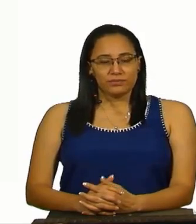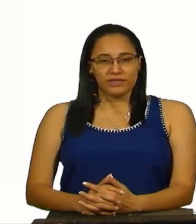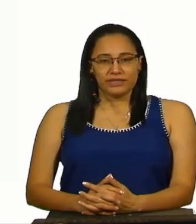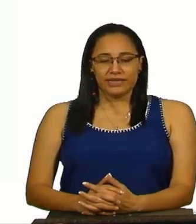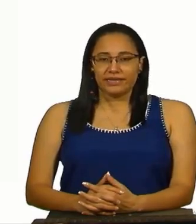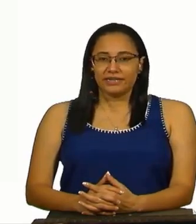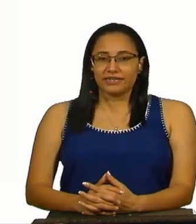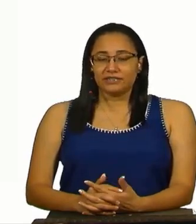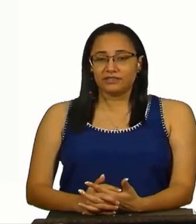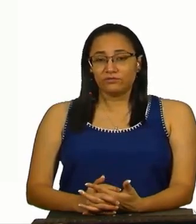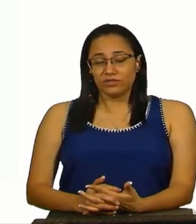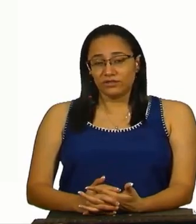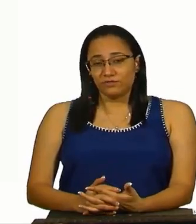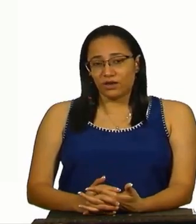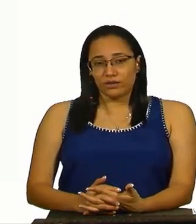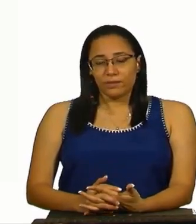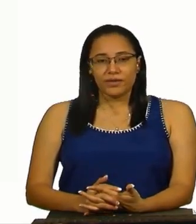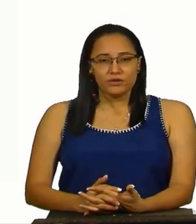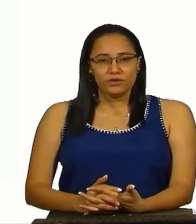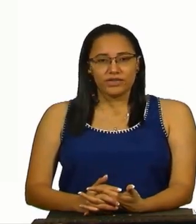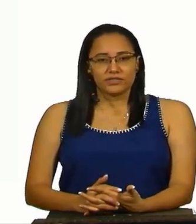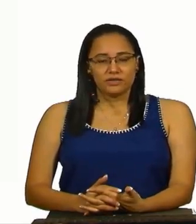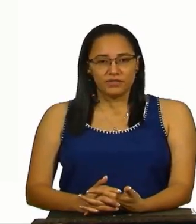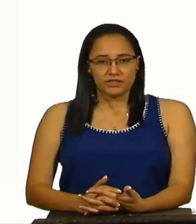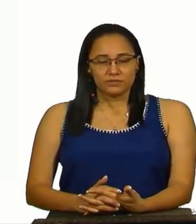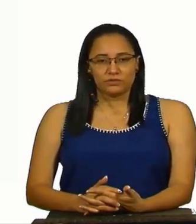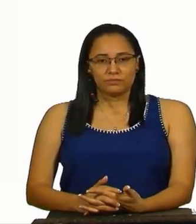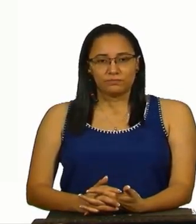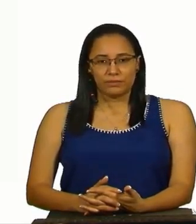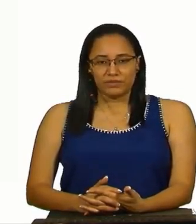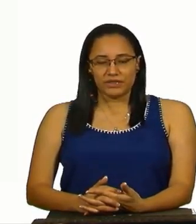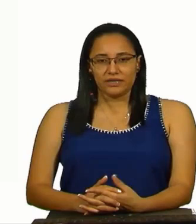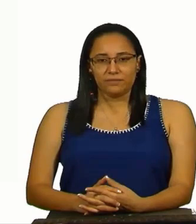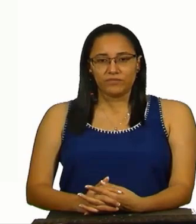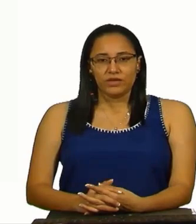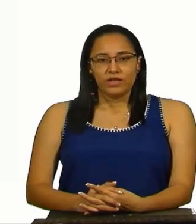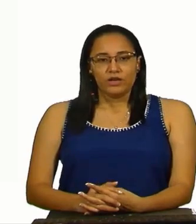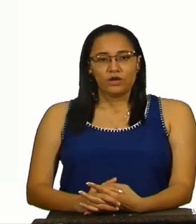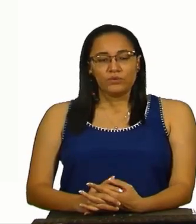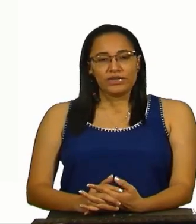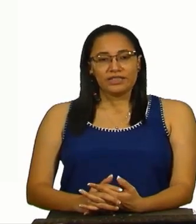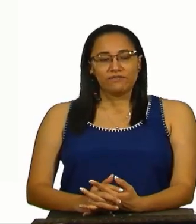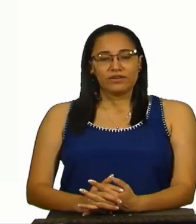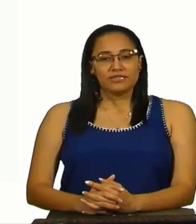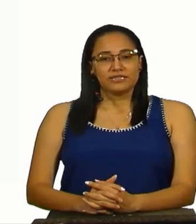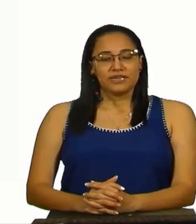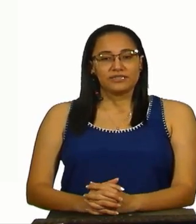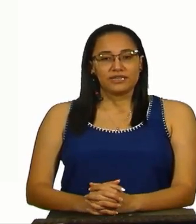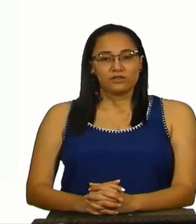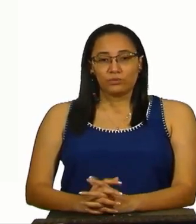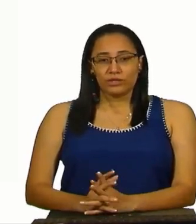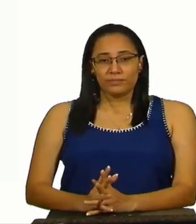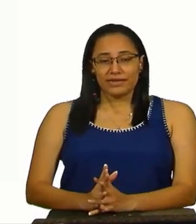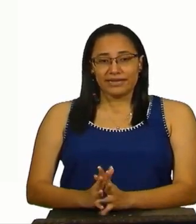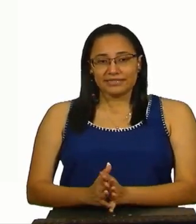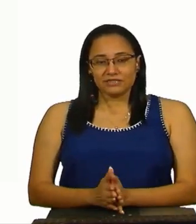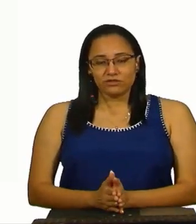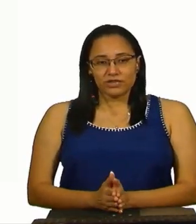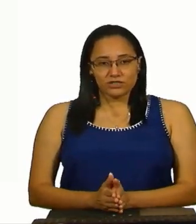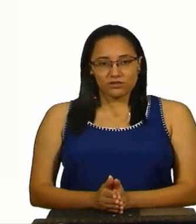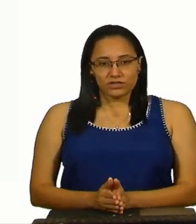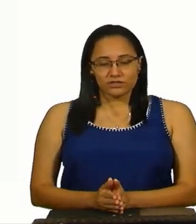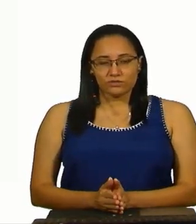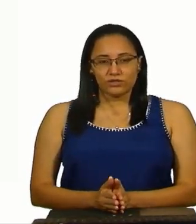similar a permit en el que su significado en español es el mismo, permitir. La única diferencia es que tú puedes ver